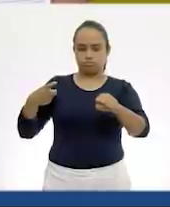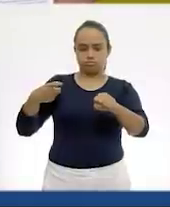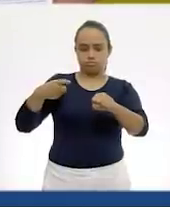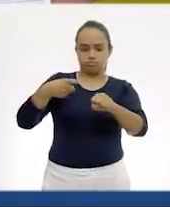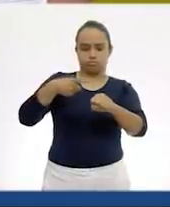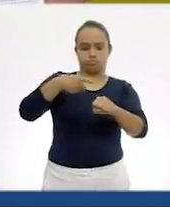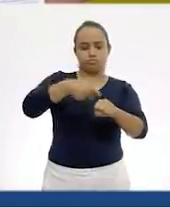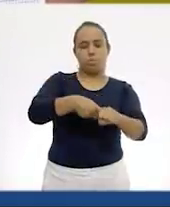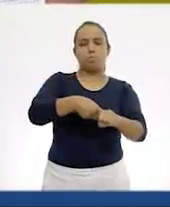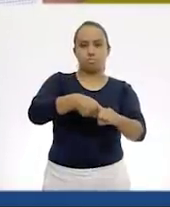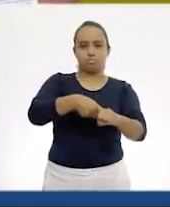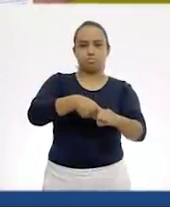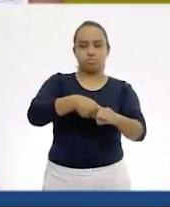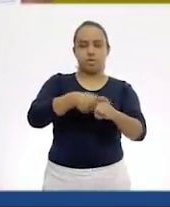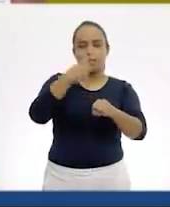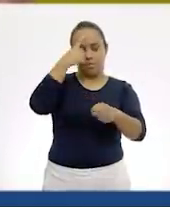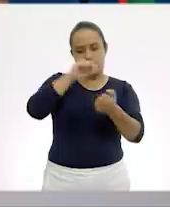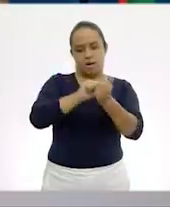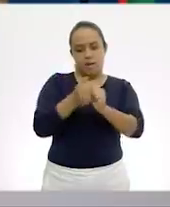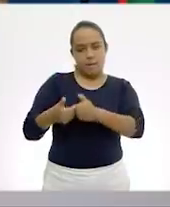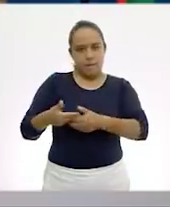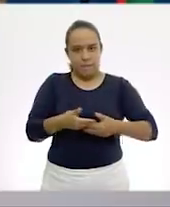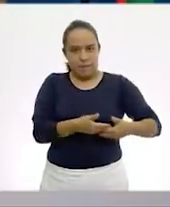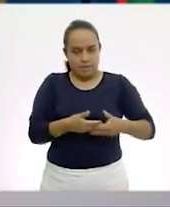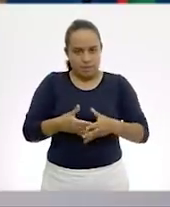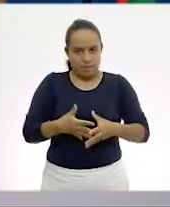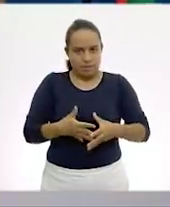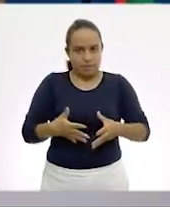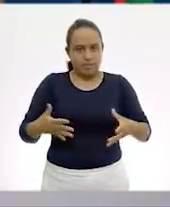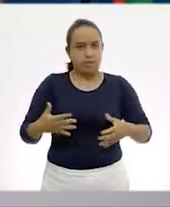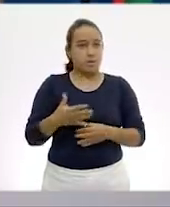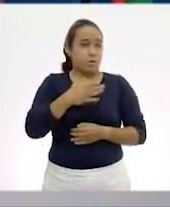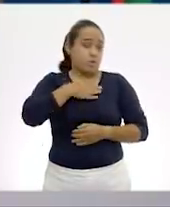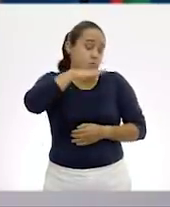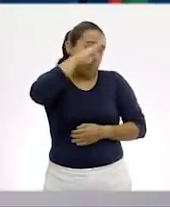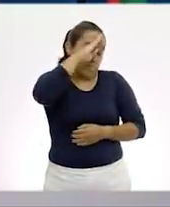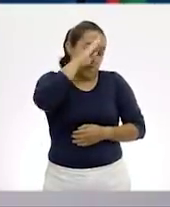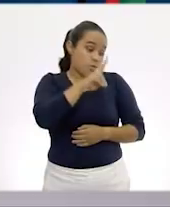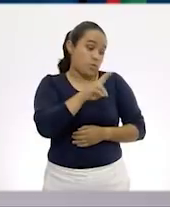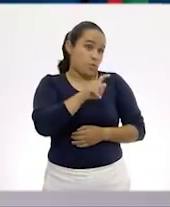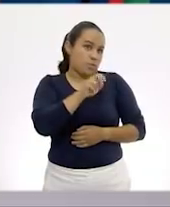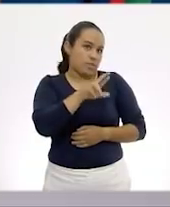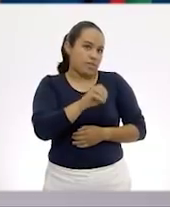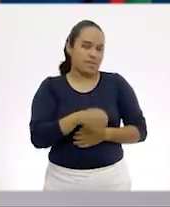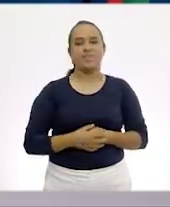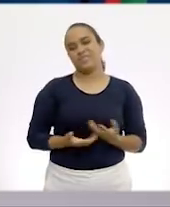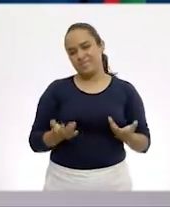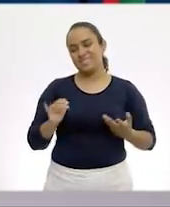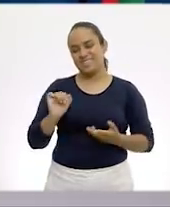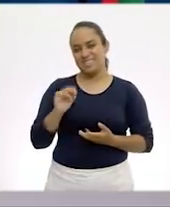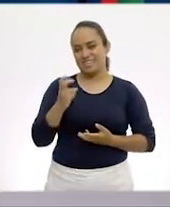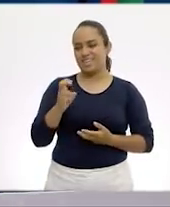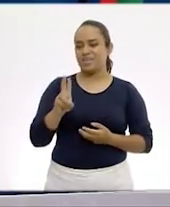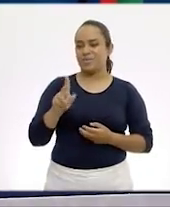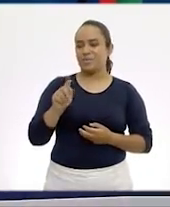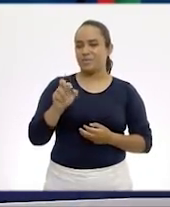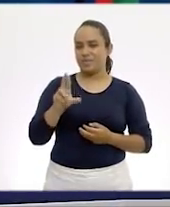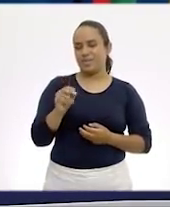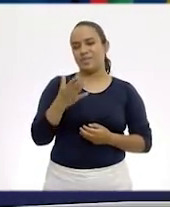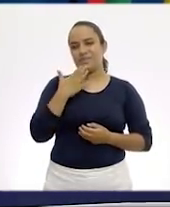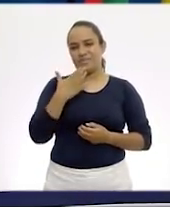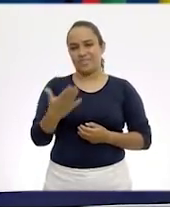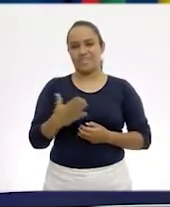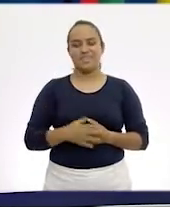el desarrollo fetal. Creo que es el útero. Sí, sería el útero. Muy bien,